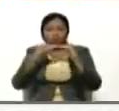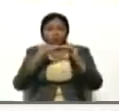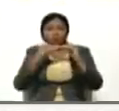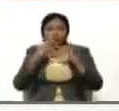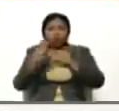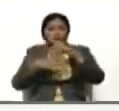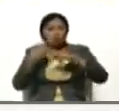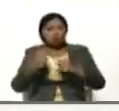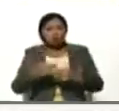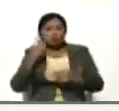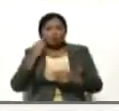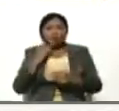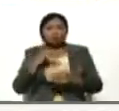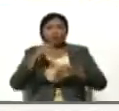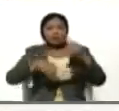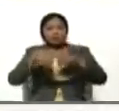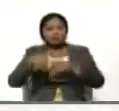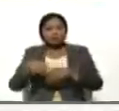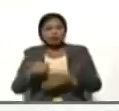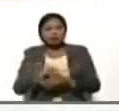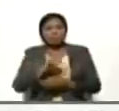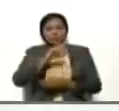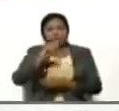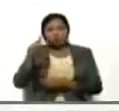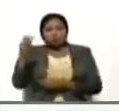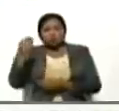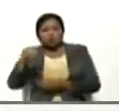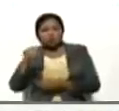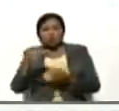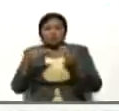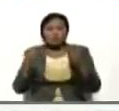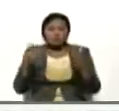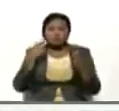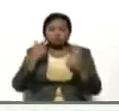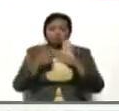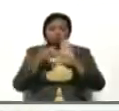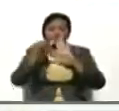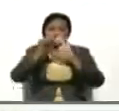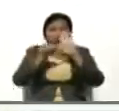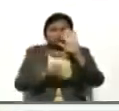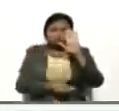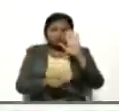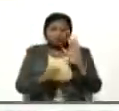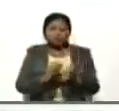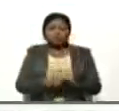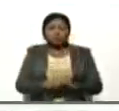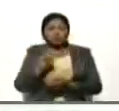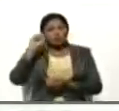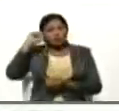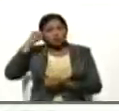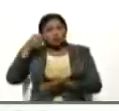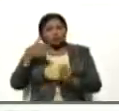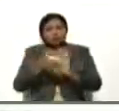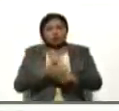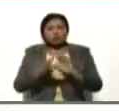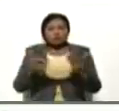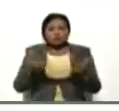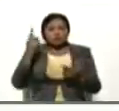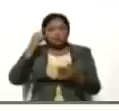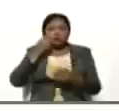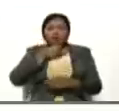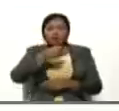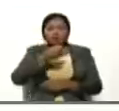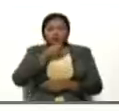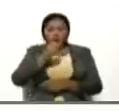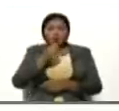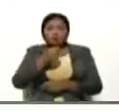la Revolución Bolivariana para las elecciones del 21 de noviembre. Si me permite, recordemos que el día de la rueda de